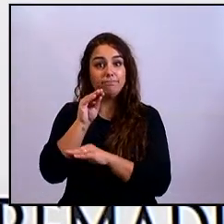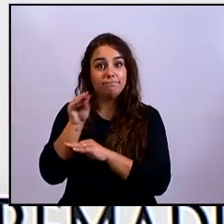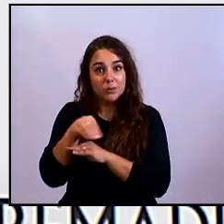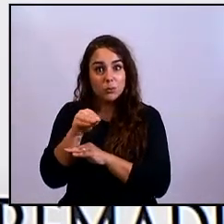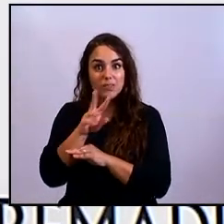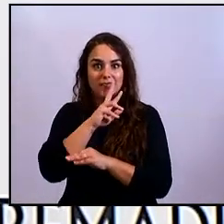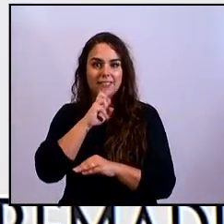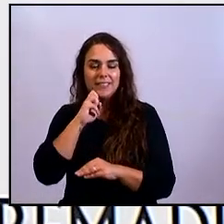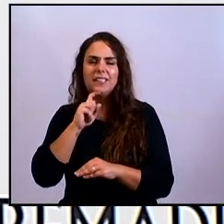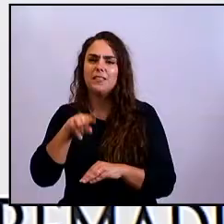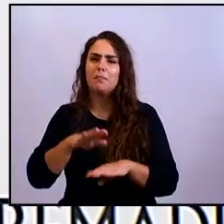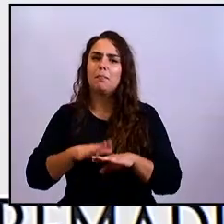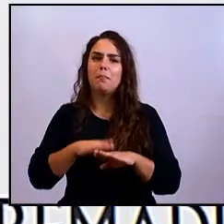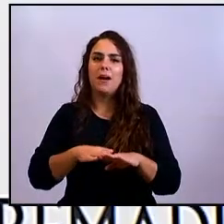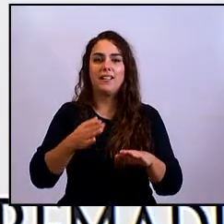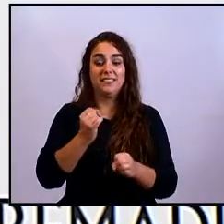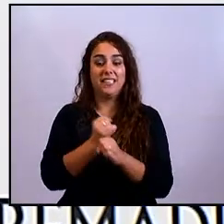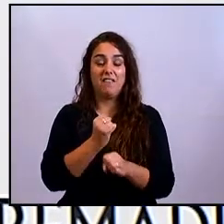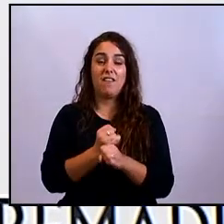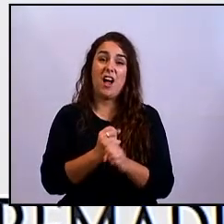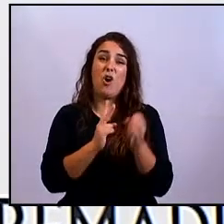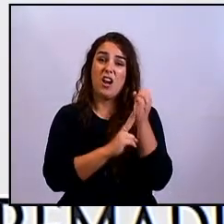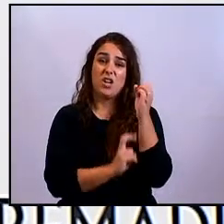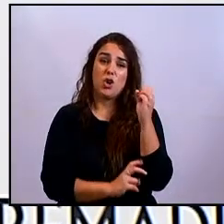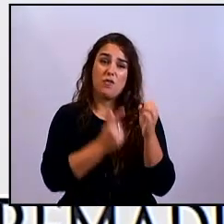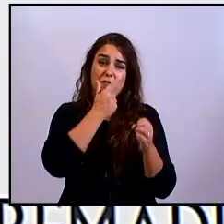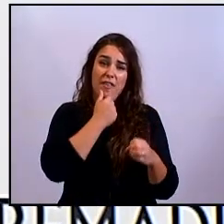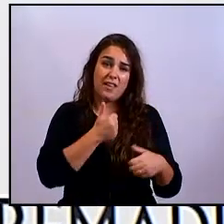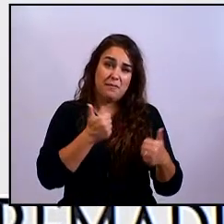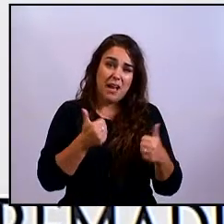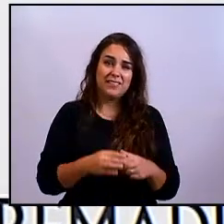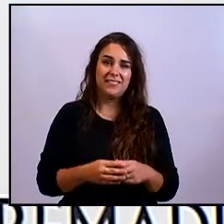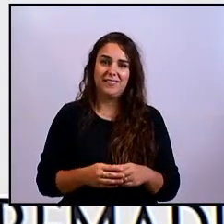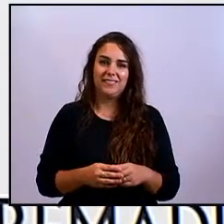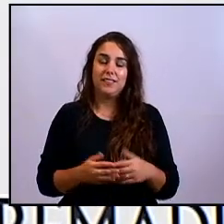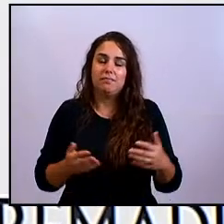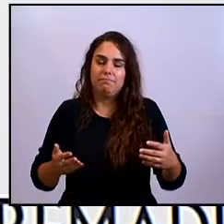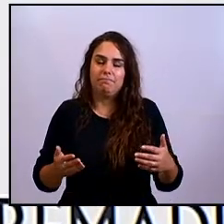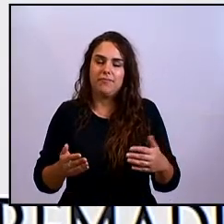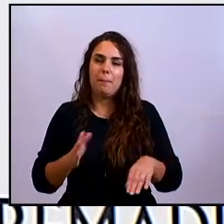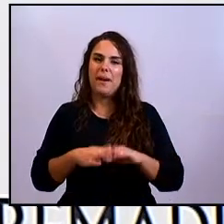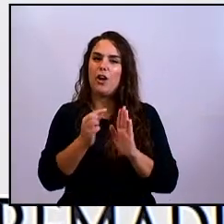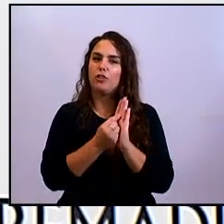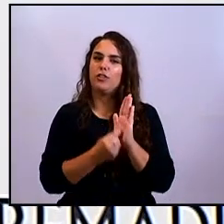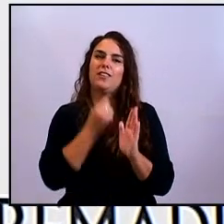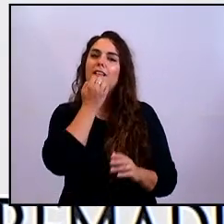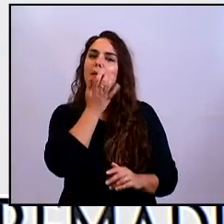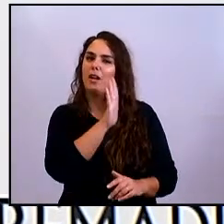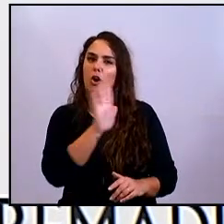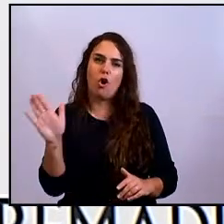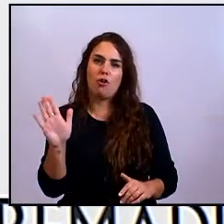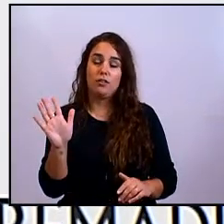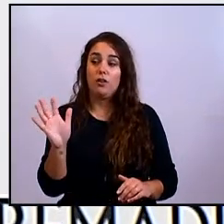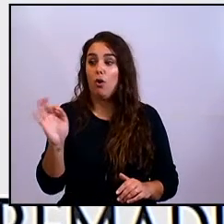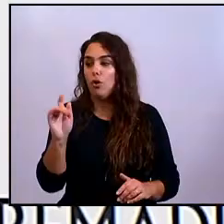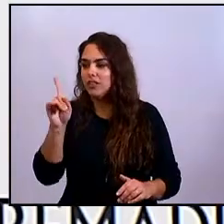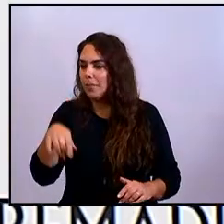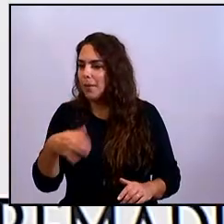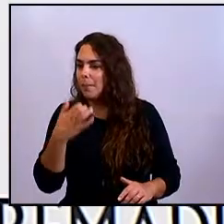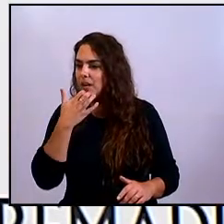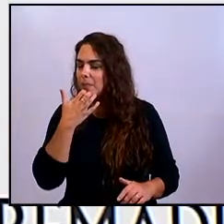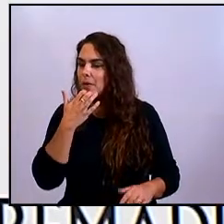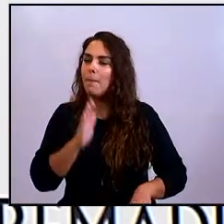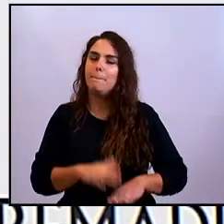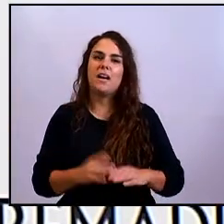descubrimiento, también para hacer más fácil el trabajo de los arqueólogos allí y que lo hagan en las mejores condiciones posibles y, por supuesto, para darlo